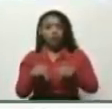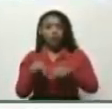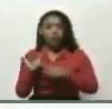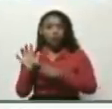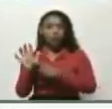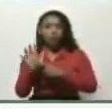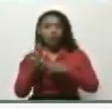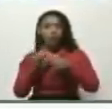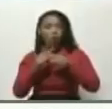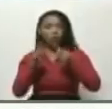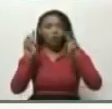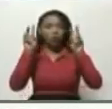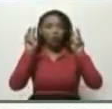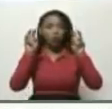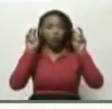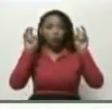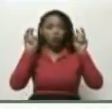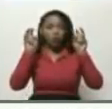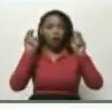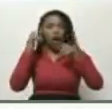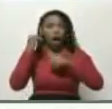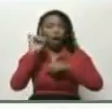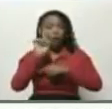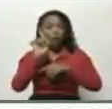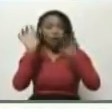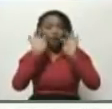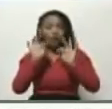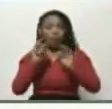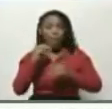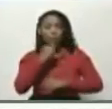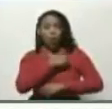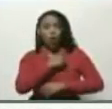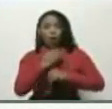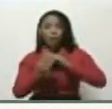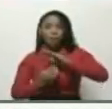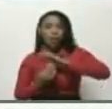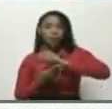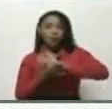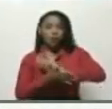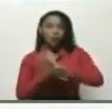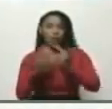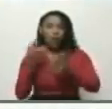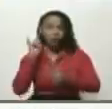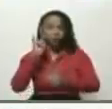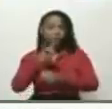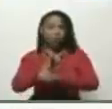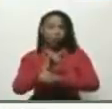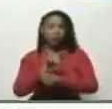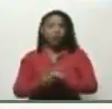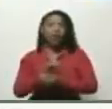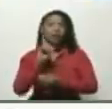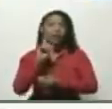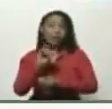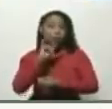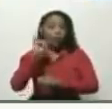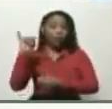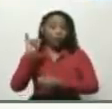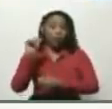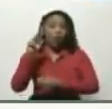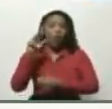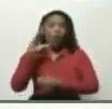nueva cuña. Hay una forma de moral que está sobre todo basada en el engaño, y también la denunció Carlos